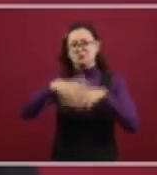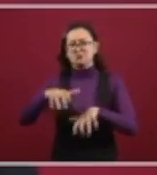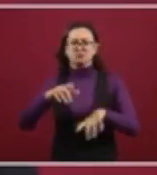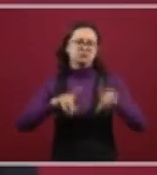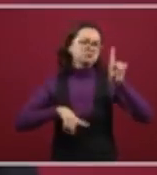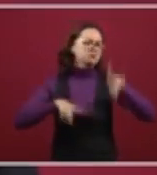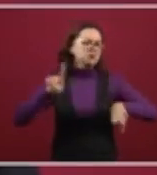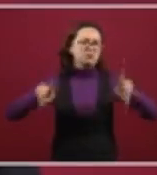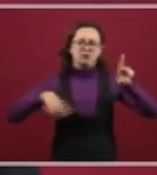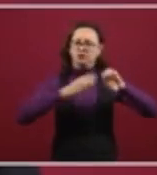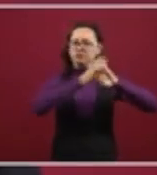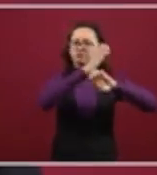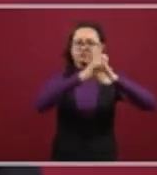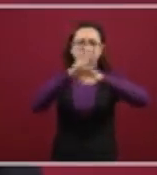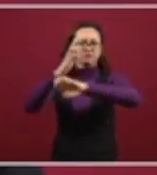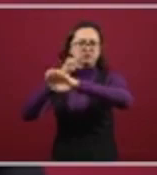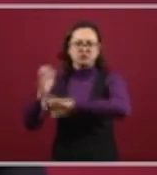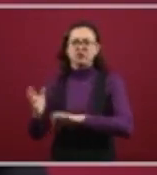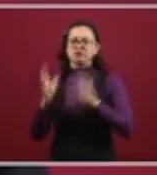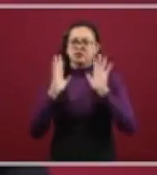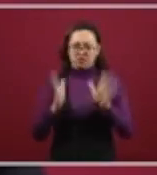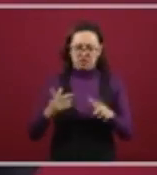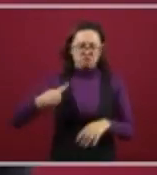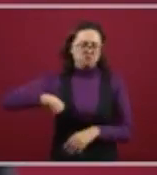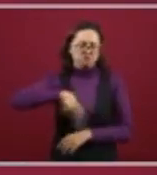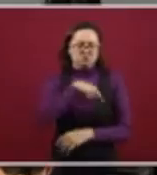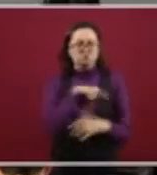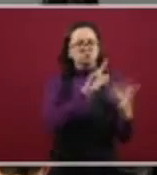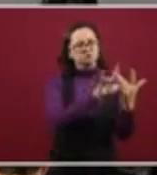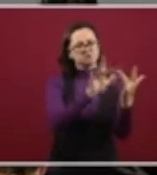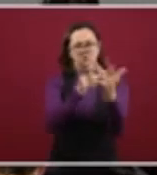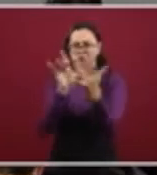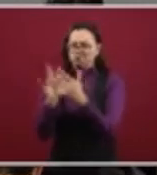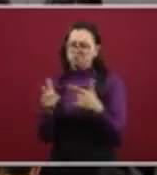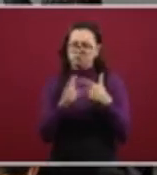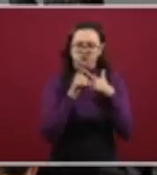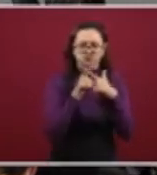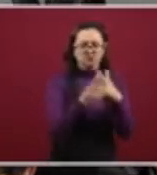Insisto, hemos estado en diálogo con ellos y vamos a seguir.